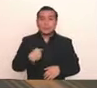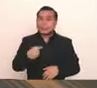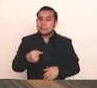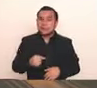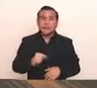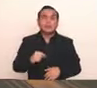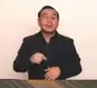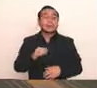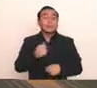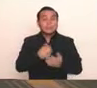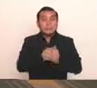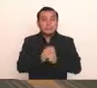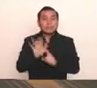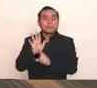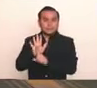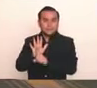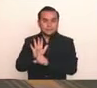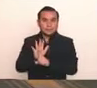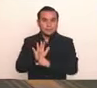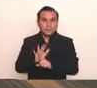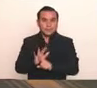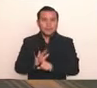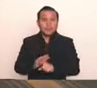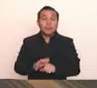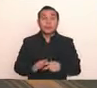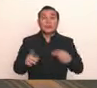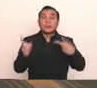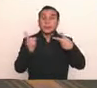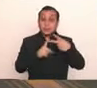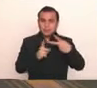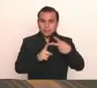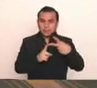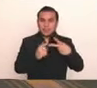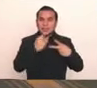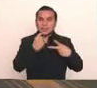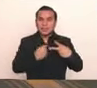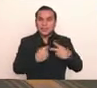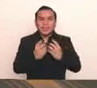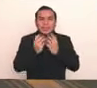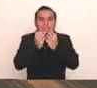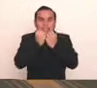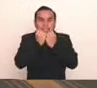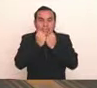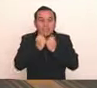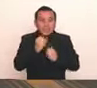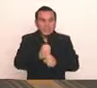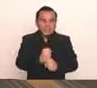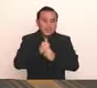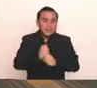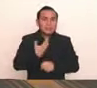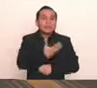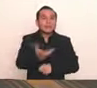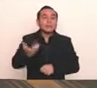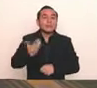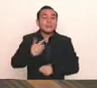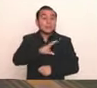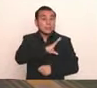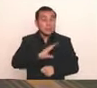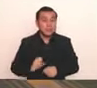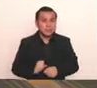eternamente el segundo frente de batalla es el de garantizar la seguridad de todos los salvadoreños